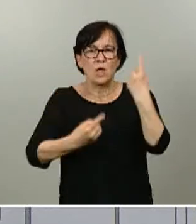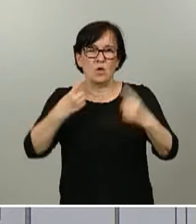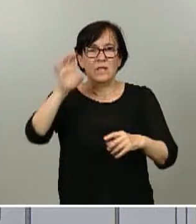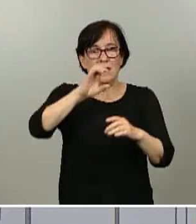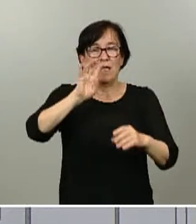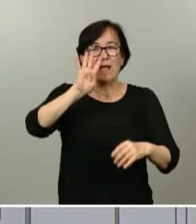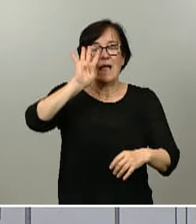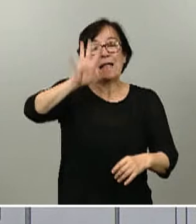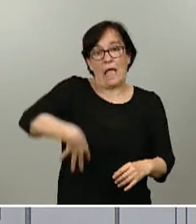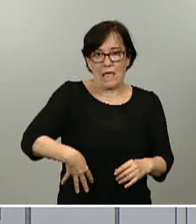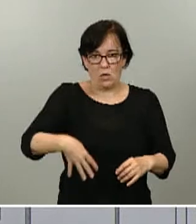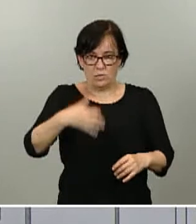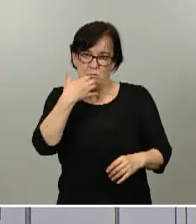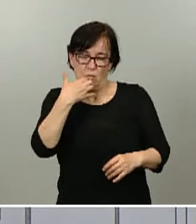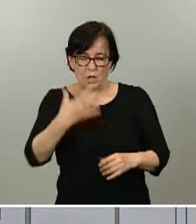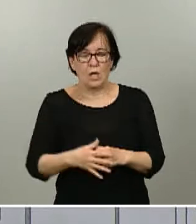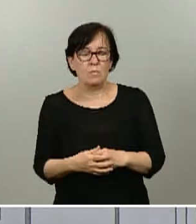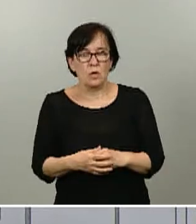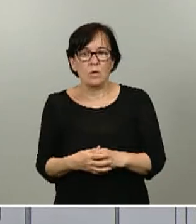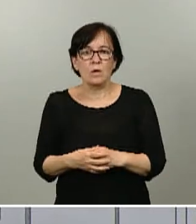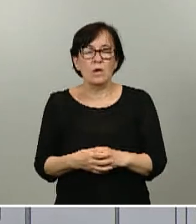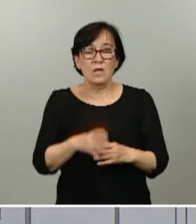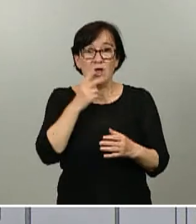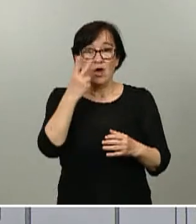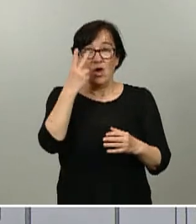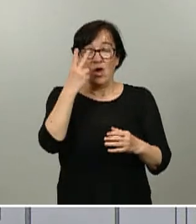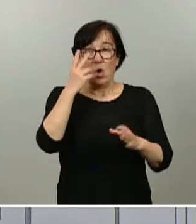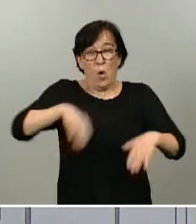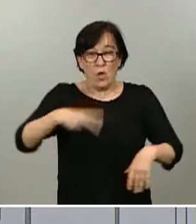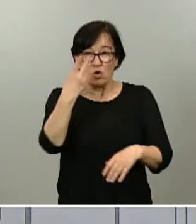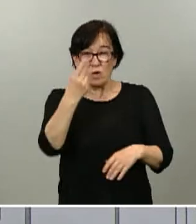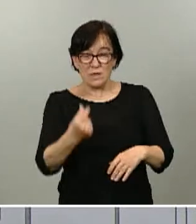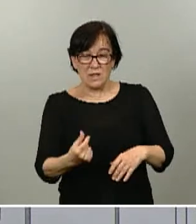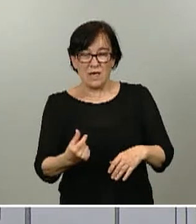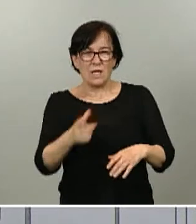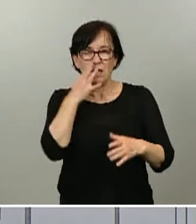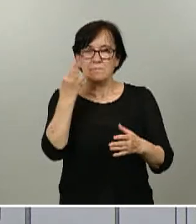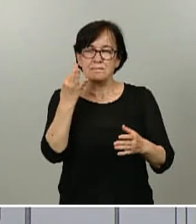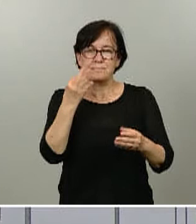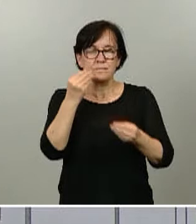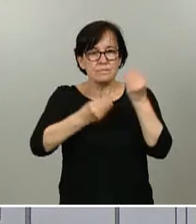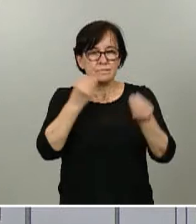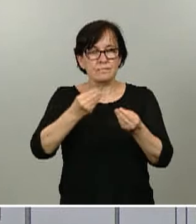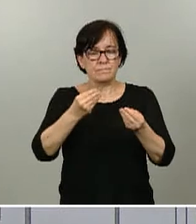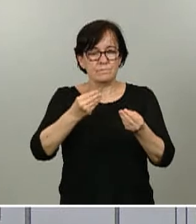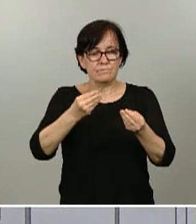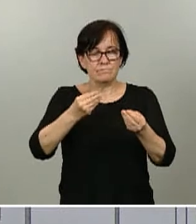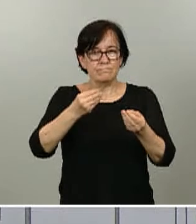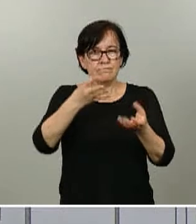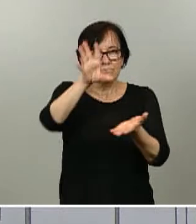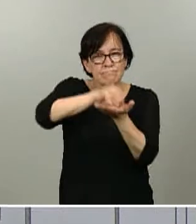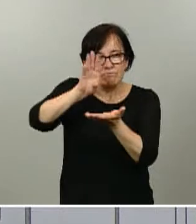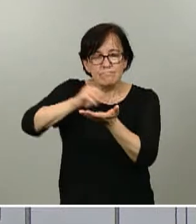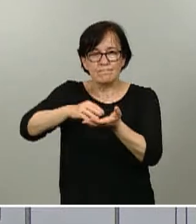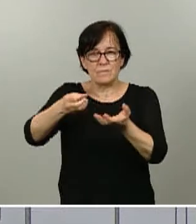concreto, que en estos 2 últimos días está teniendo que validar la información, está llegando